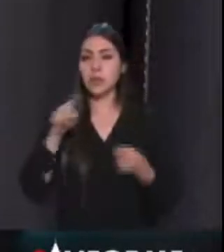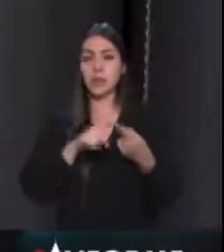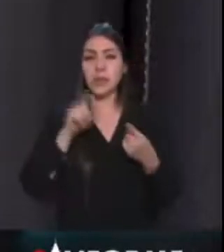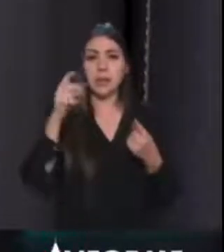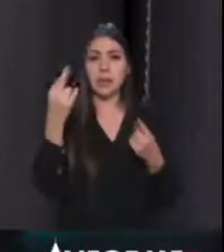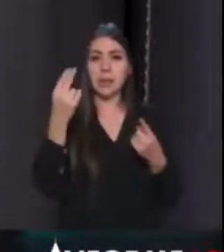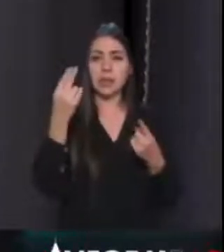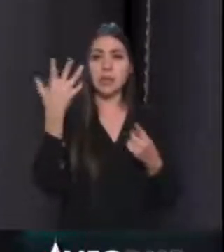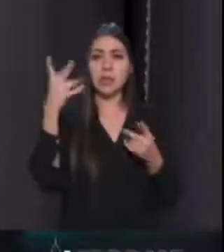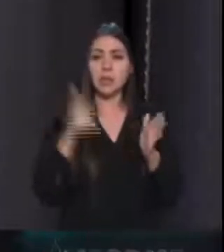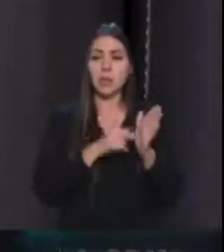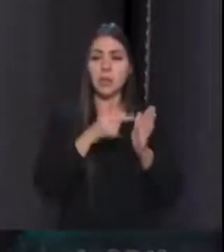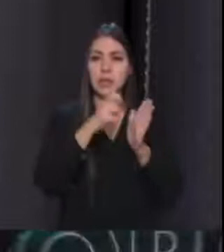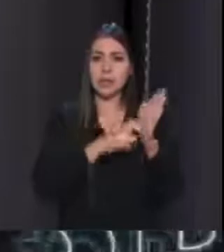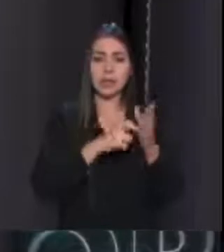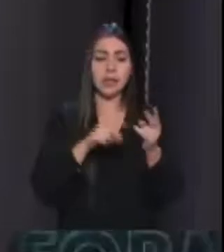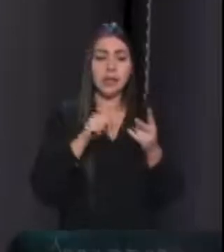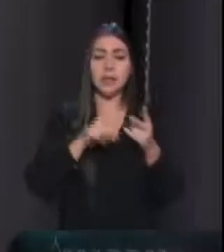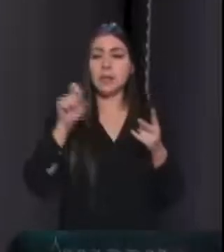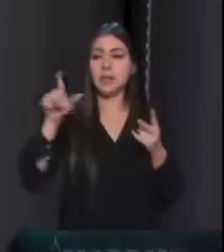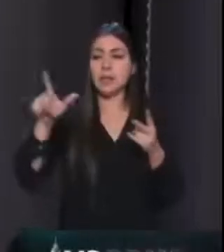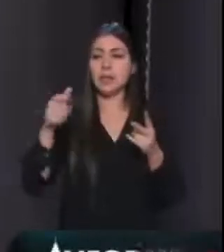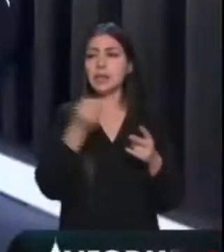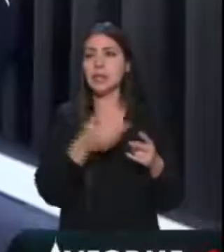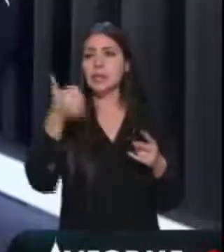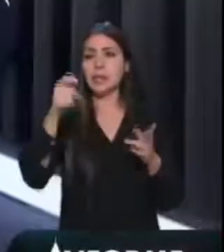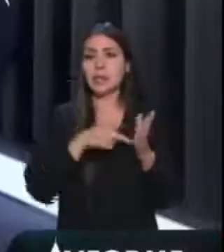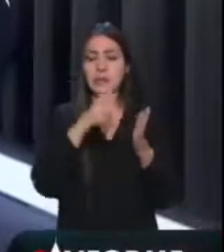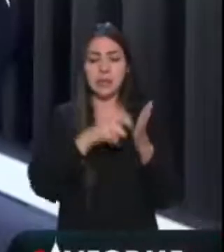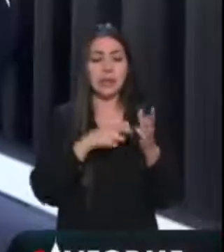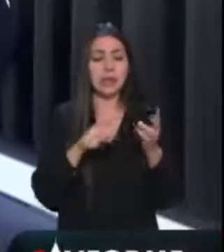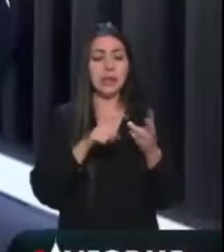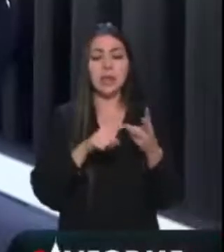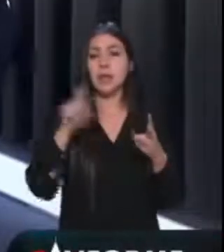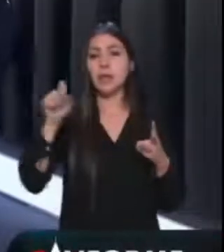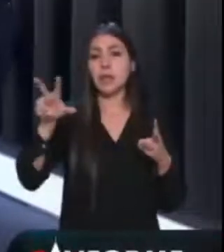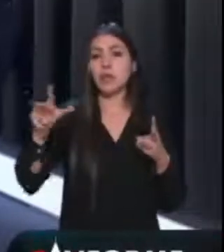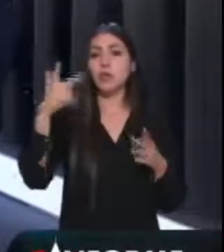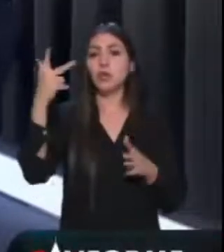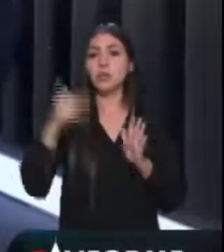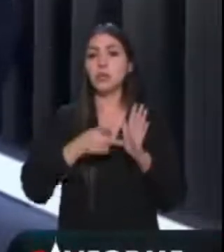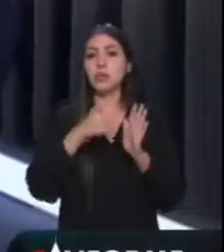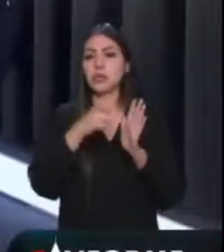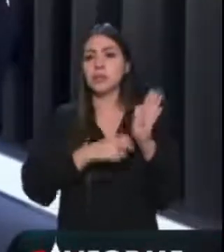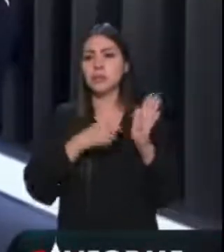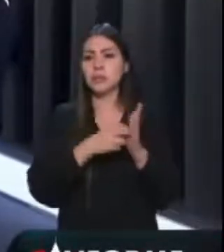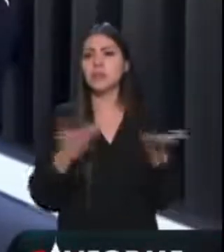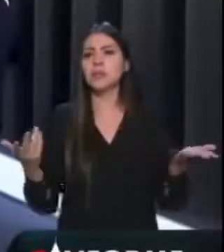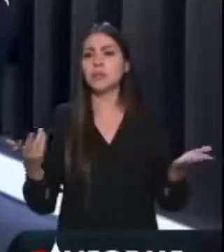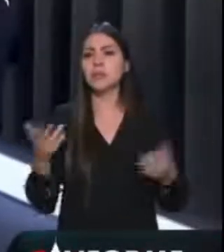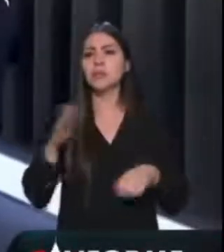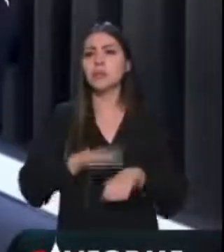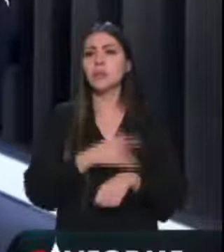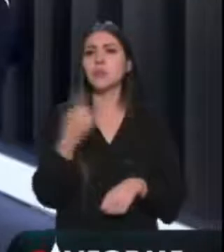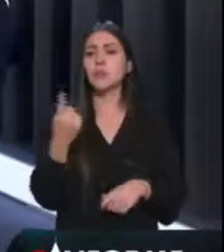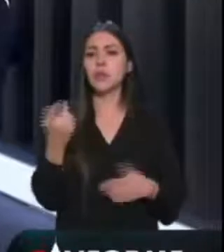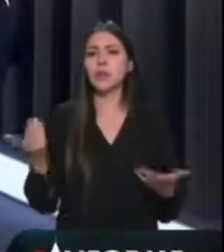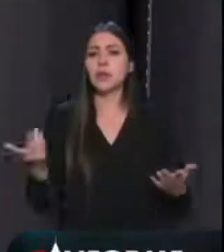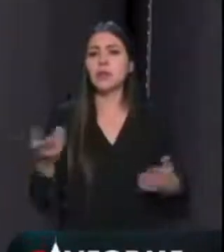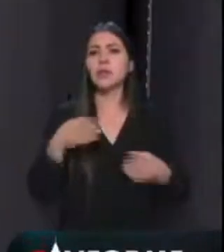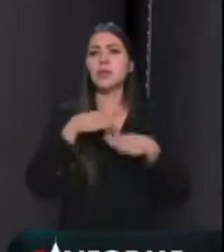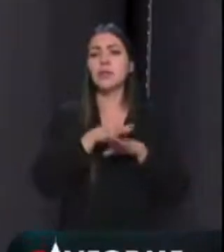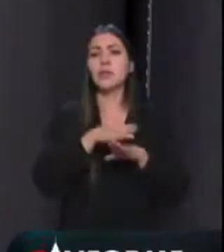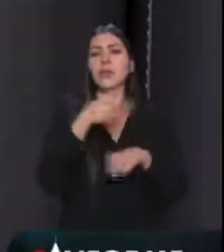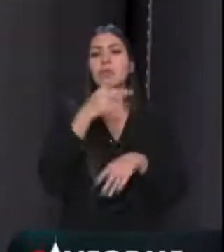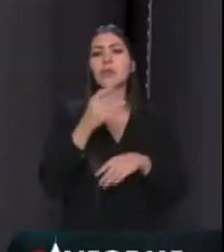5 veces, el 27 6 veces, el 28 8 veces. ¿Pero en qué sentido? Claro, en un sentido